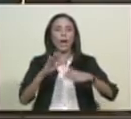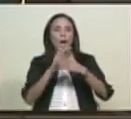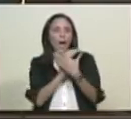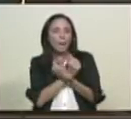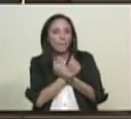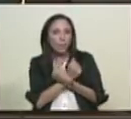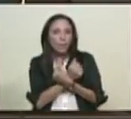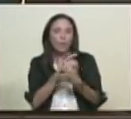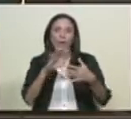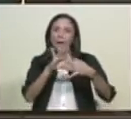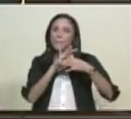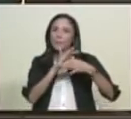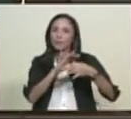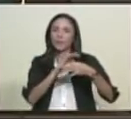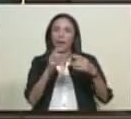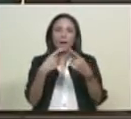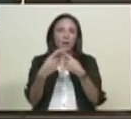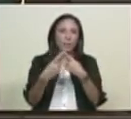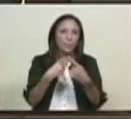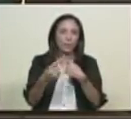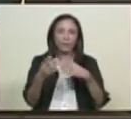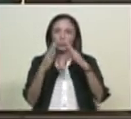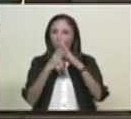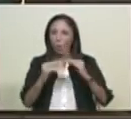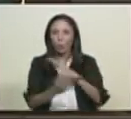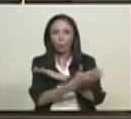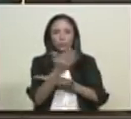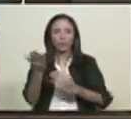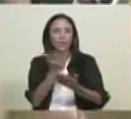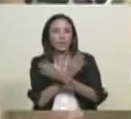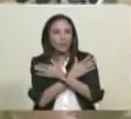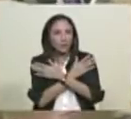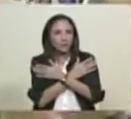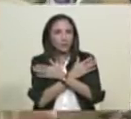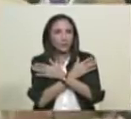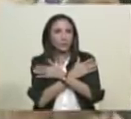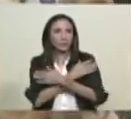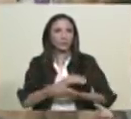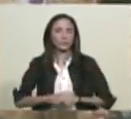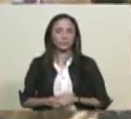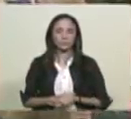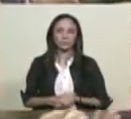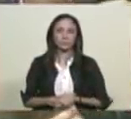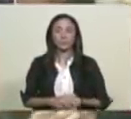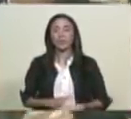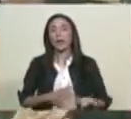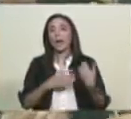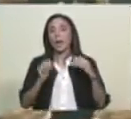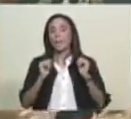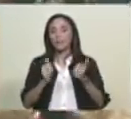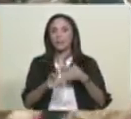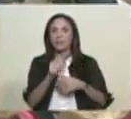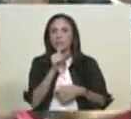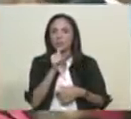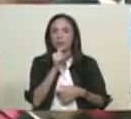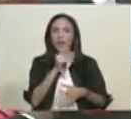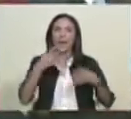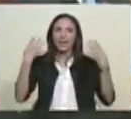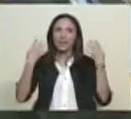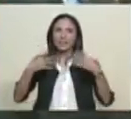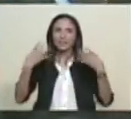todas, enamoradas, a todos, empezando por Cilia.